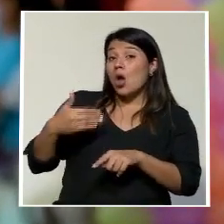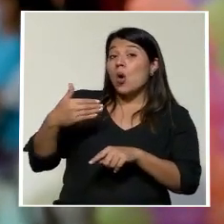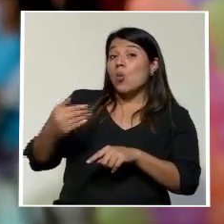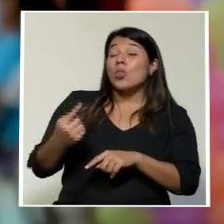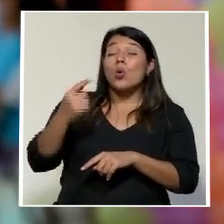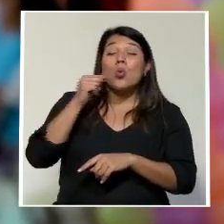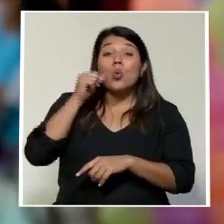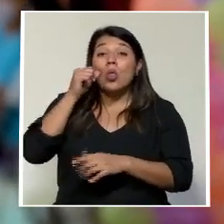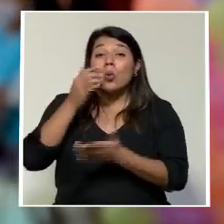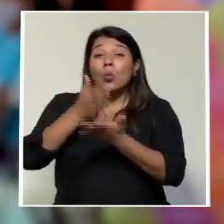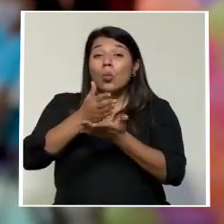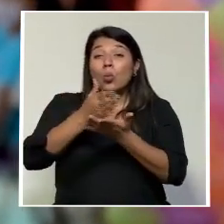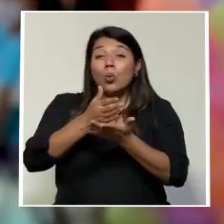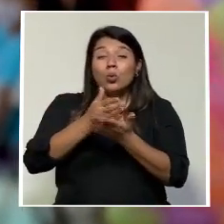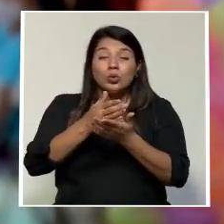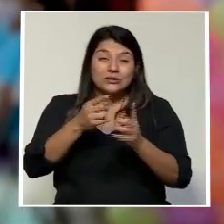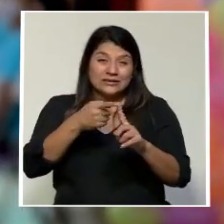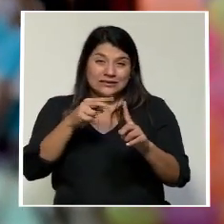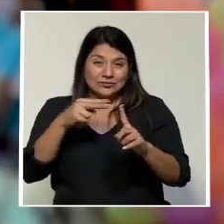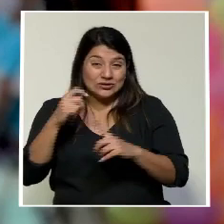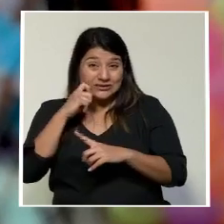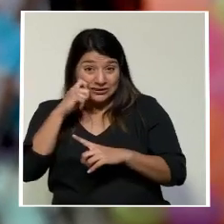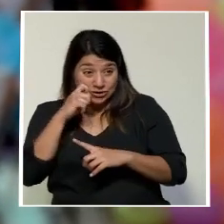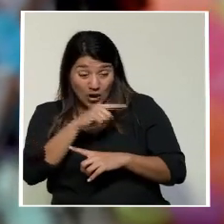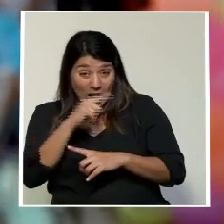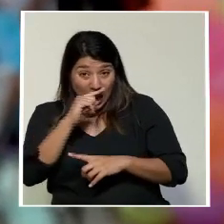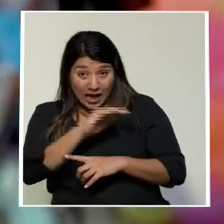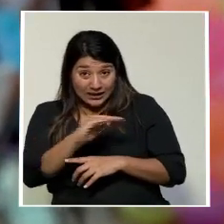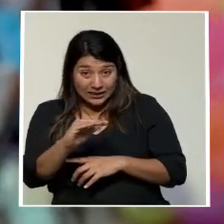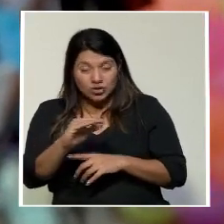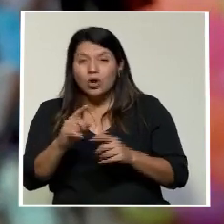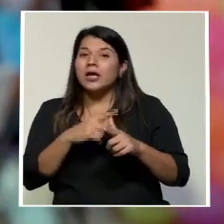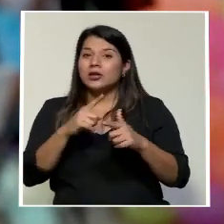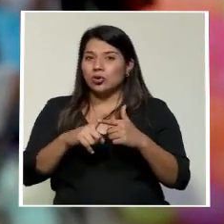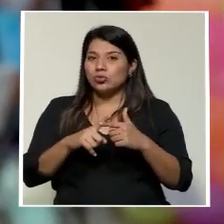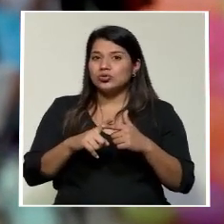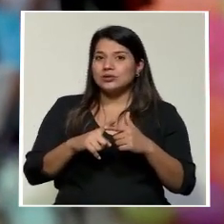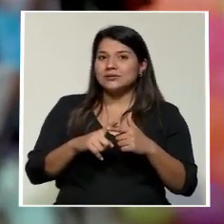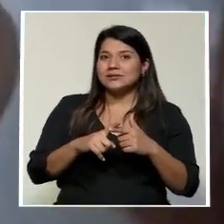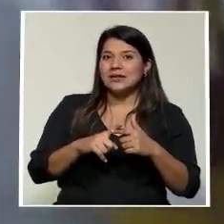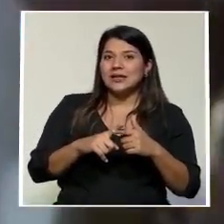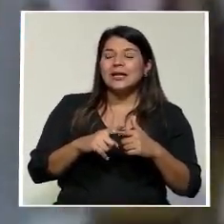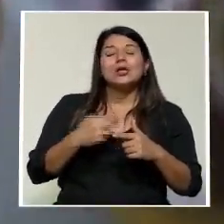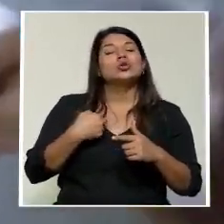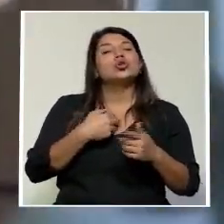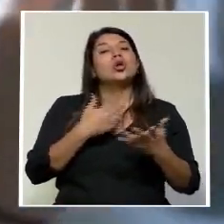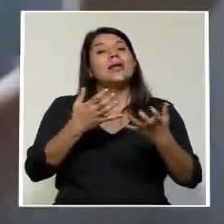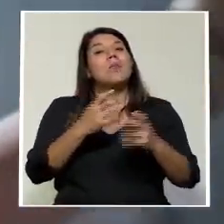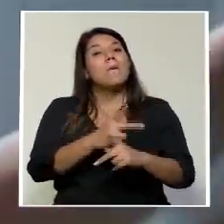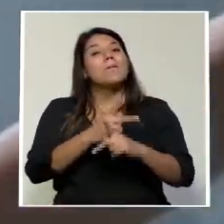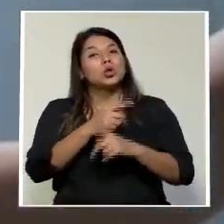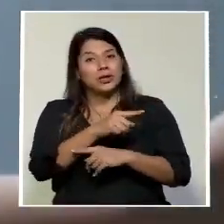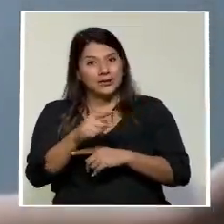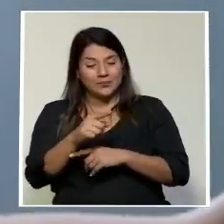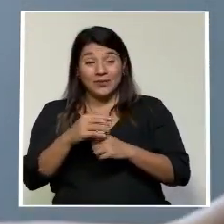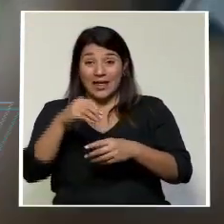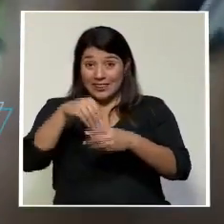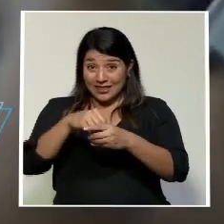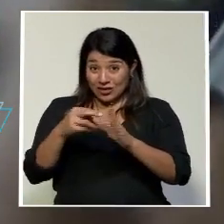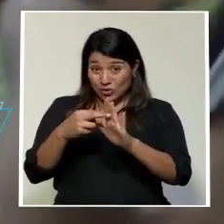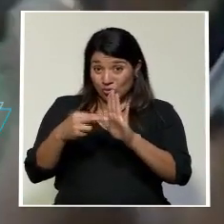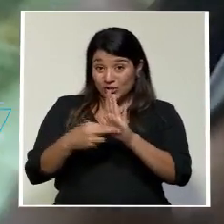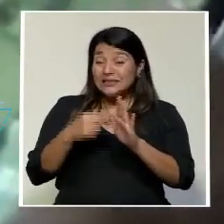sexualmente un niño o niña, que tenga también la posibilidad de ser perseguido a ese delito. Entre las reformas se establece que